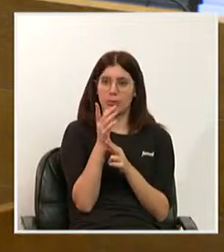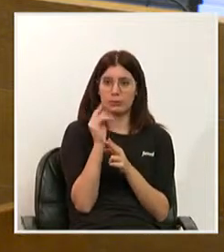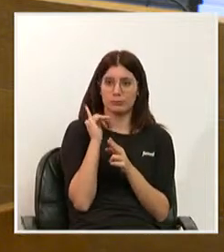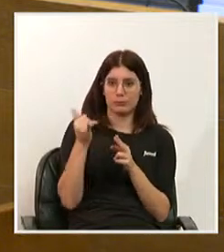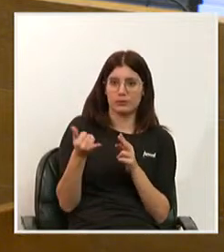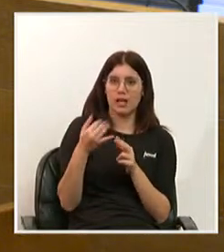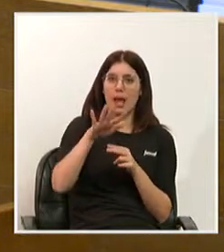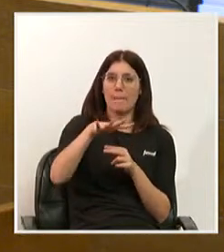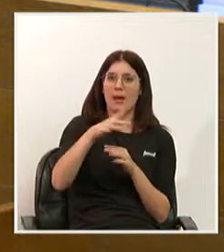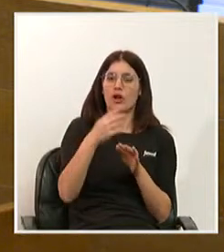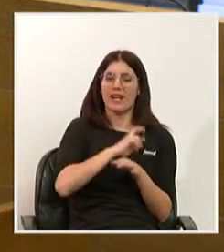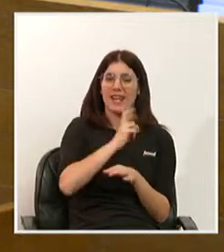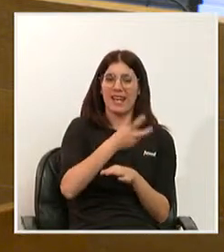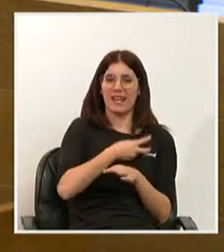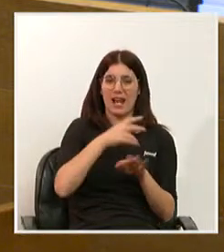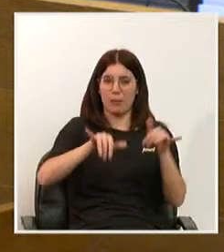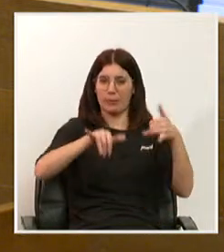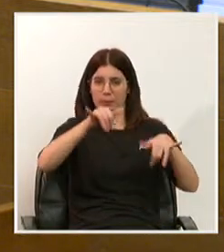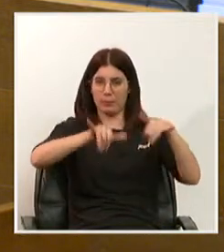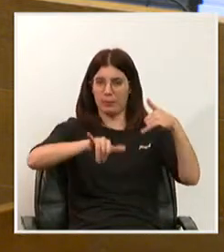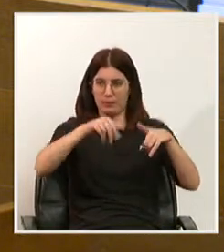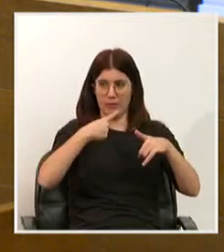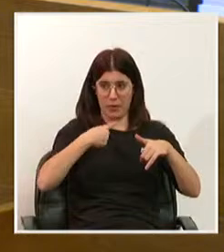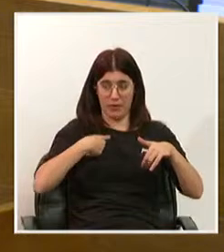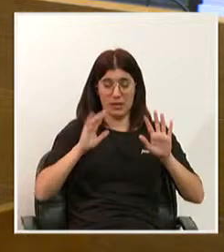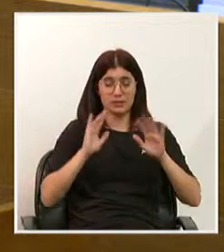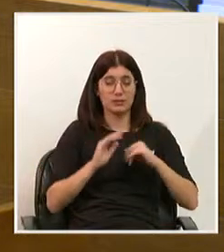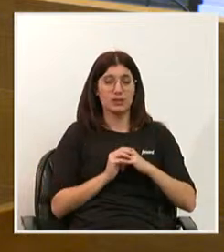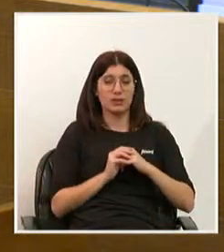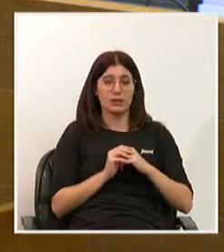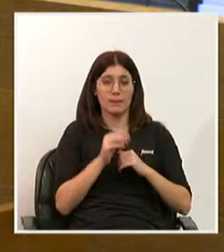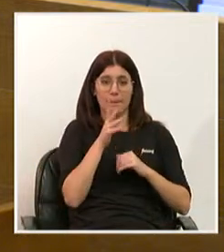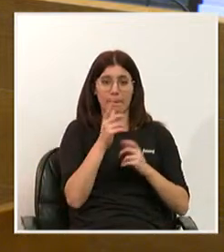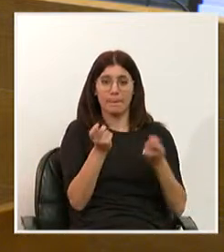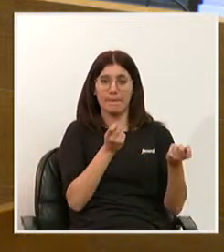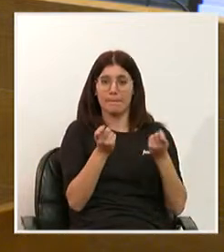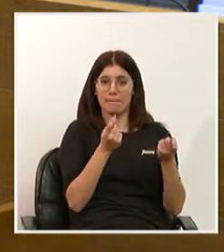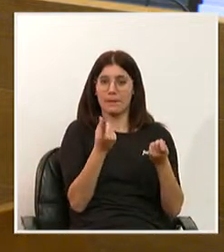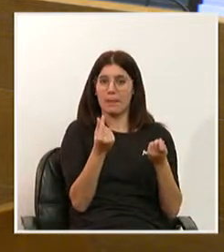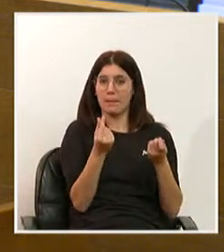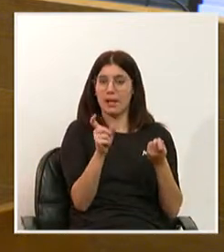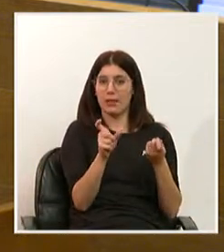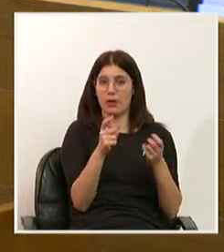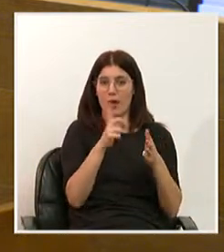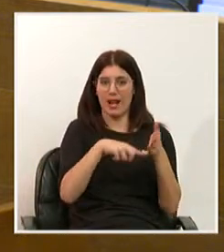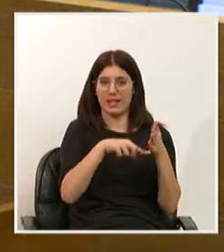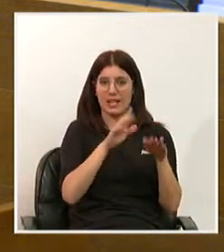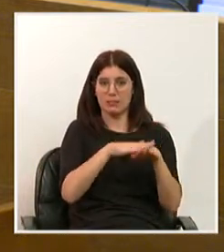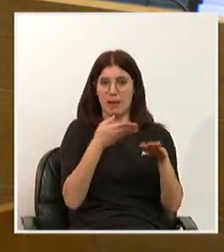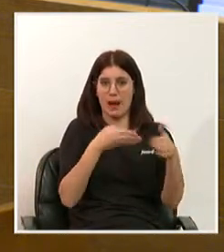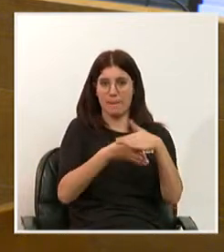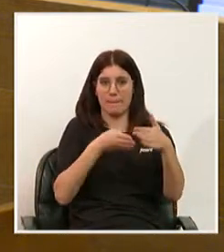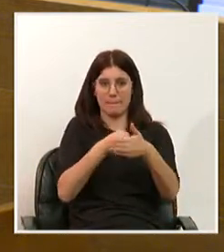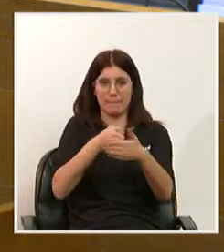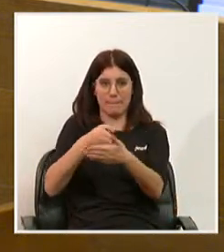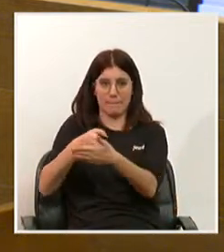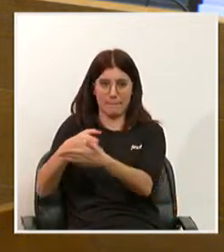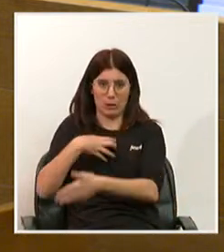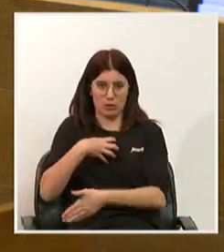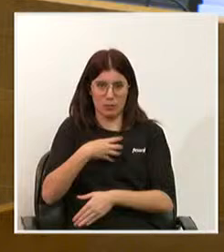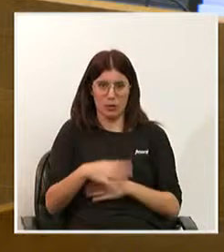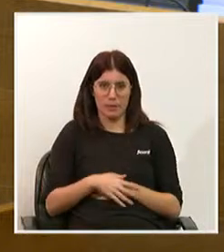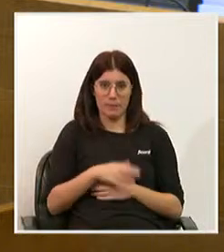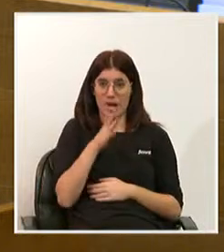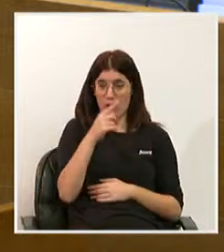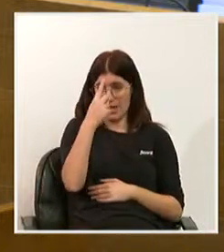que mueve los hilos y que para y que controlan vamos los precios de los alquileres para que nadie pueda ten acceder a una vivienda ahora